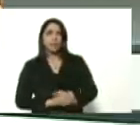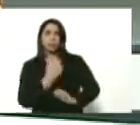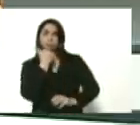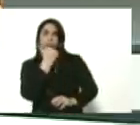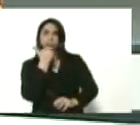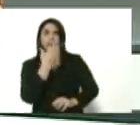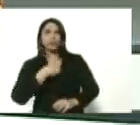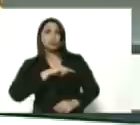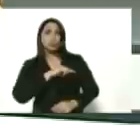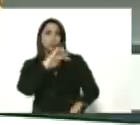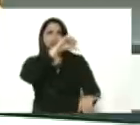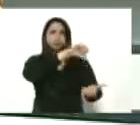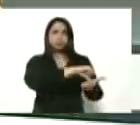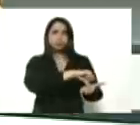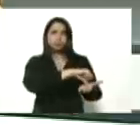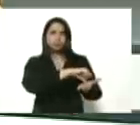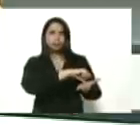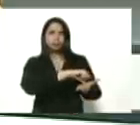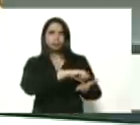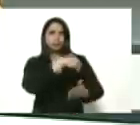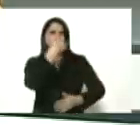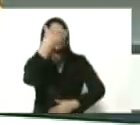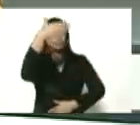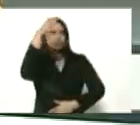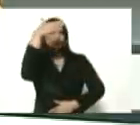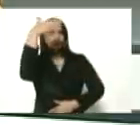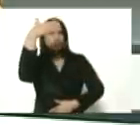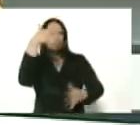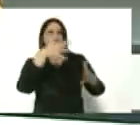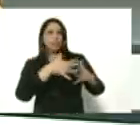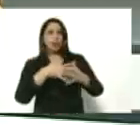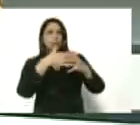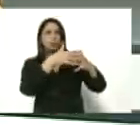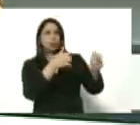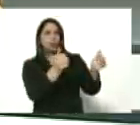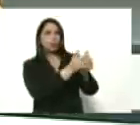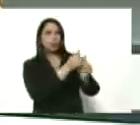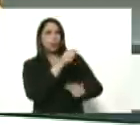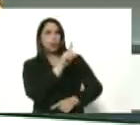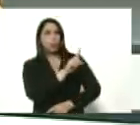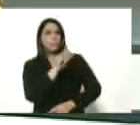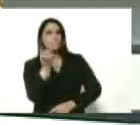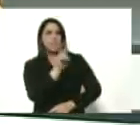allá izando la bandera de Estados Unidos con una Venezuela